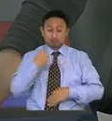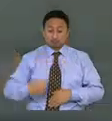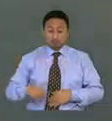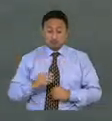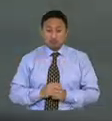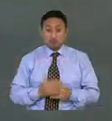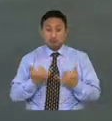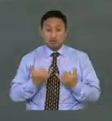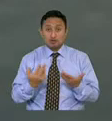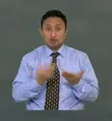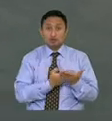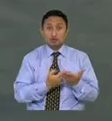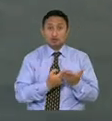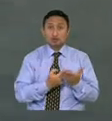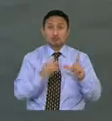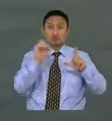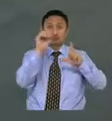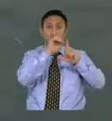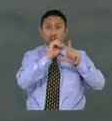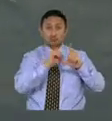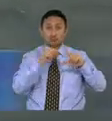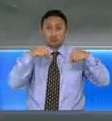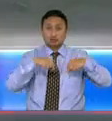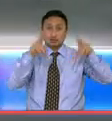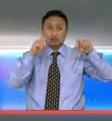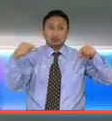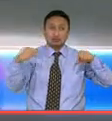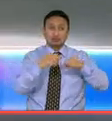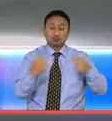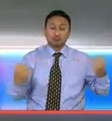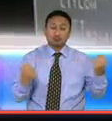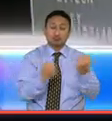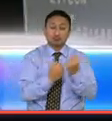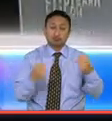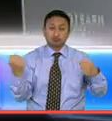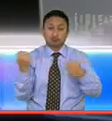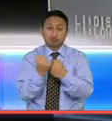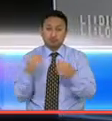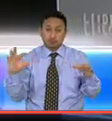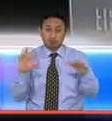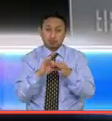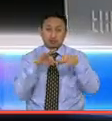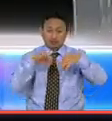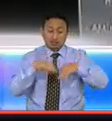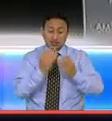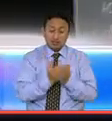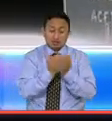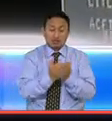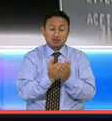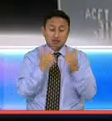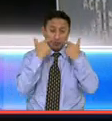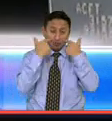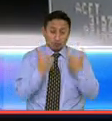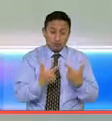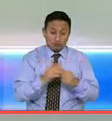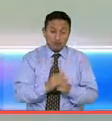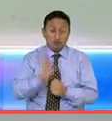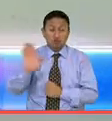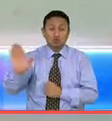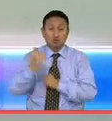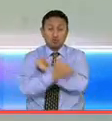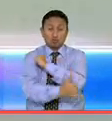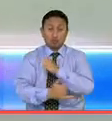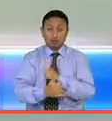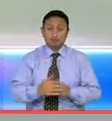una reunión virtual sobre la temática de cooperación pesquera y embarcaciones en alta mar procedentes del país